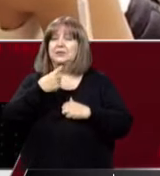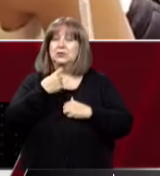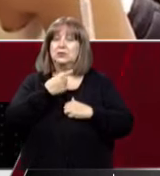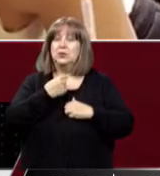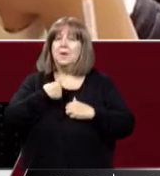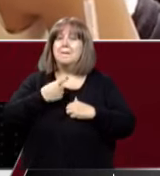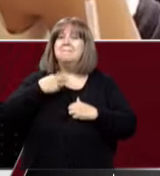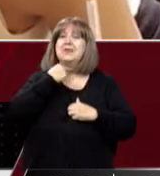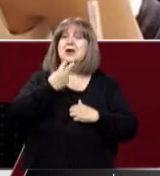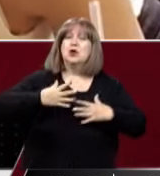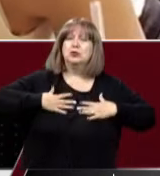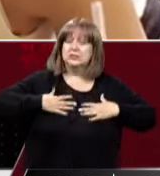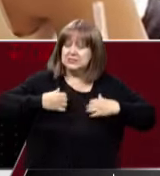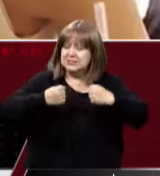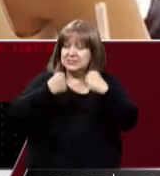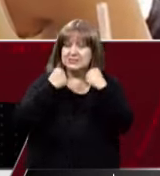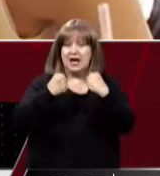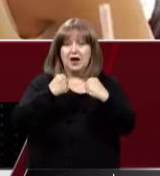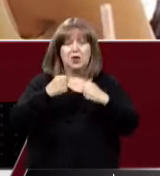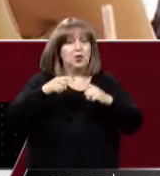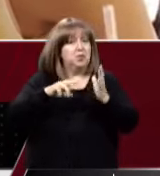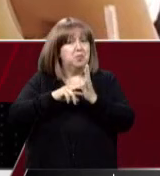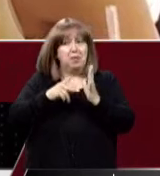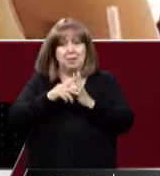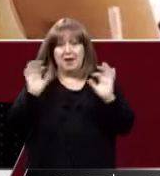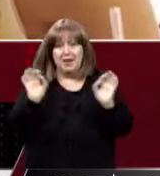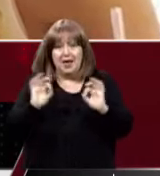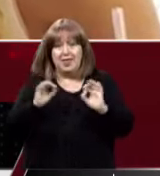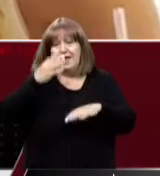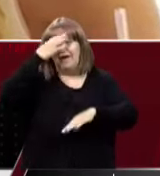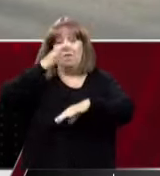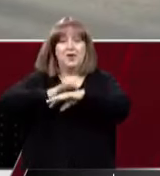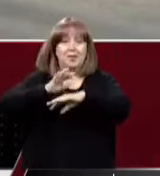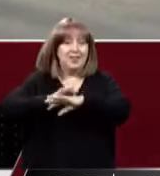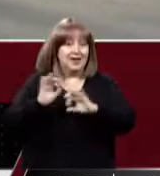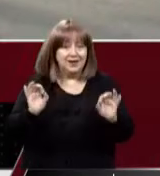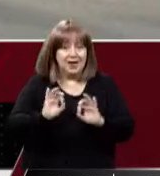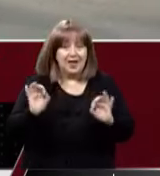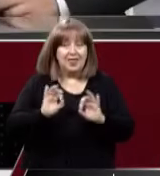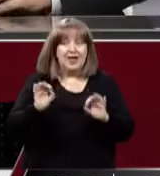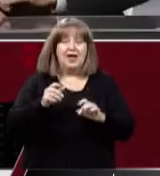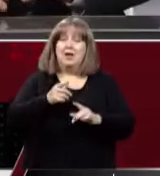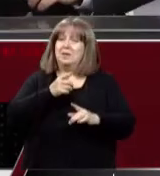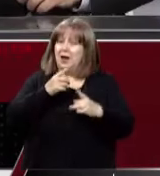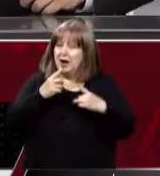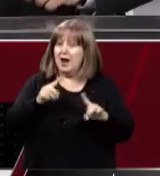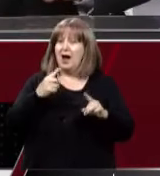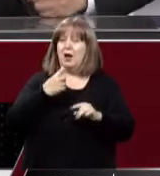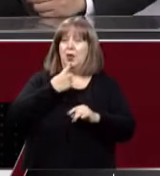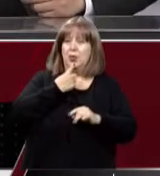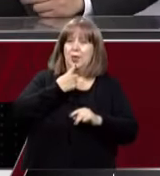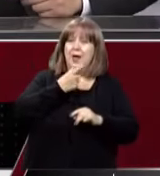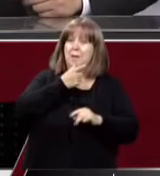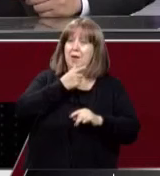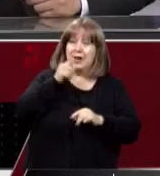niño muy sano, como te dije. Él no tenía ninguna enfermedad, nada. Sí, Gisela. No, quería que le preguntes también